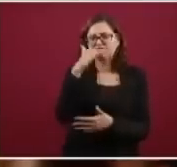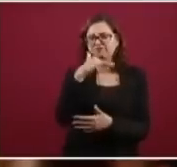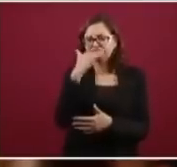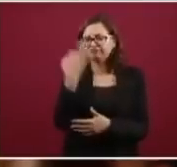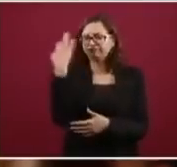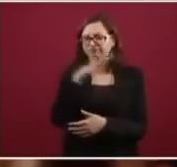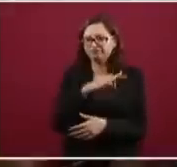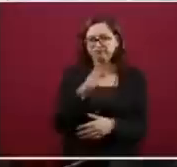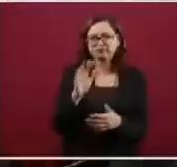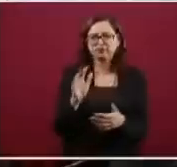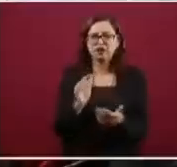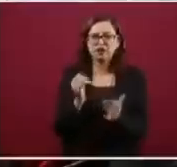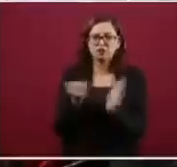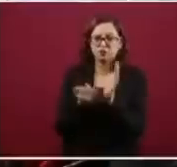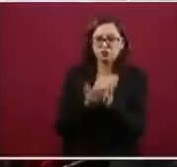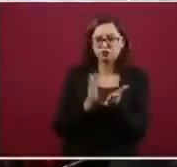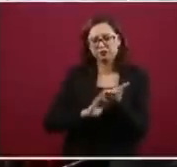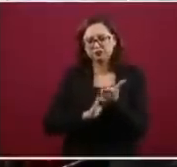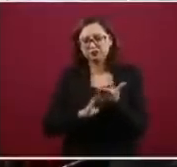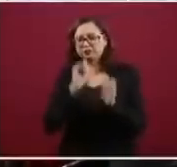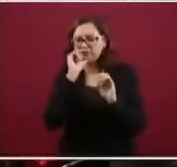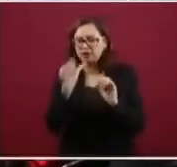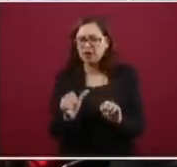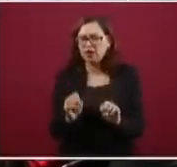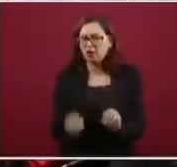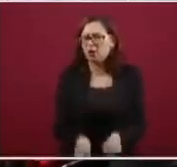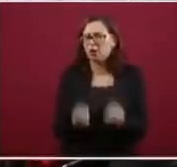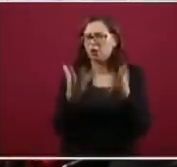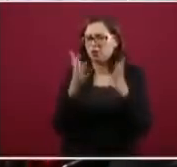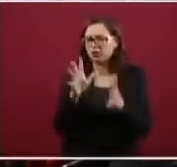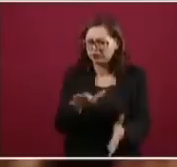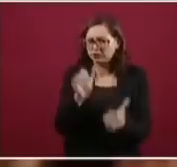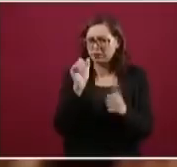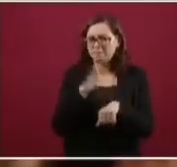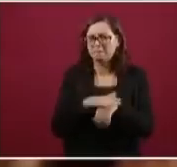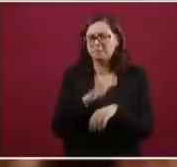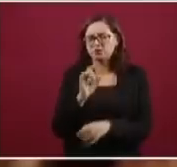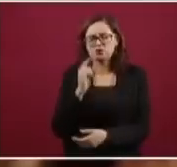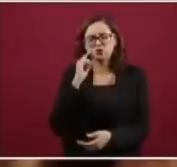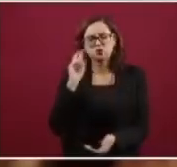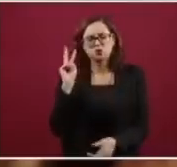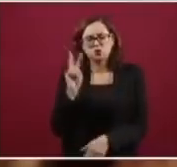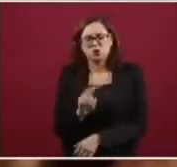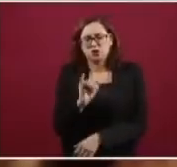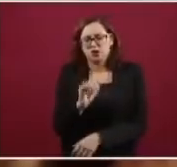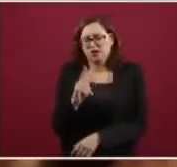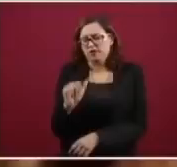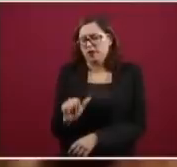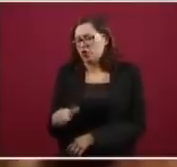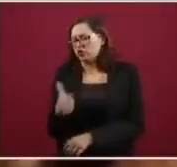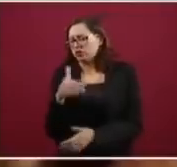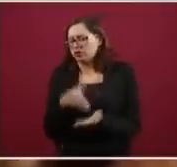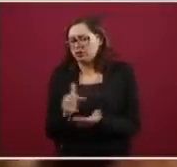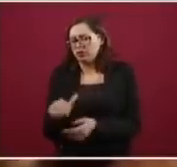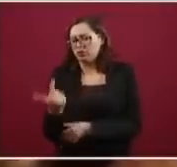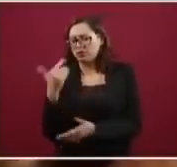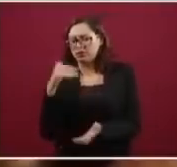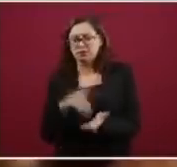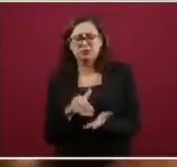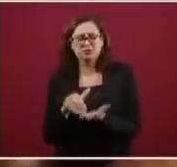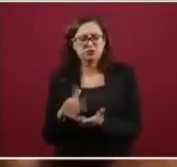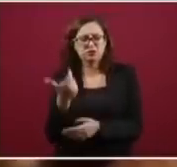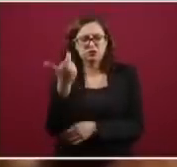condonación de impuestos dentro de libia yo veo sólo 11.000 12.000 millones de pesos más o menos esas cifras cerradas